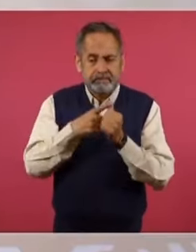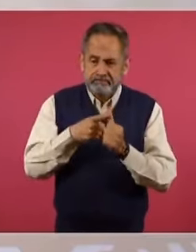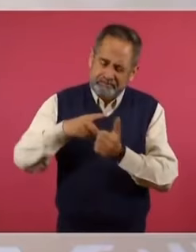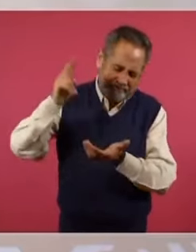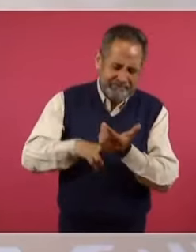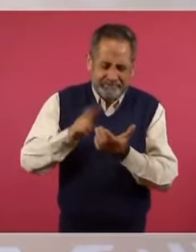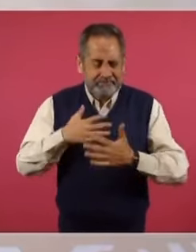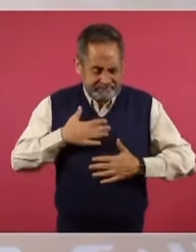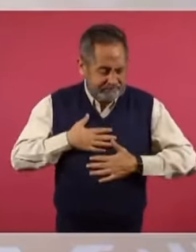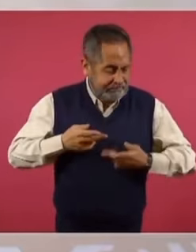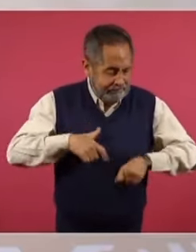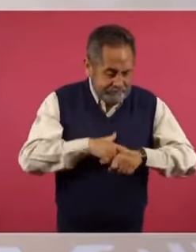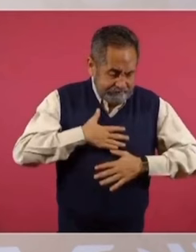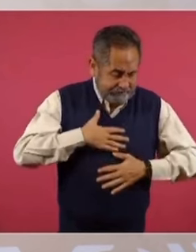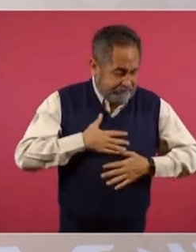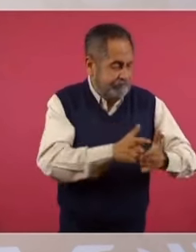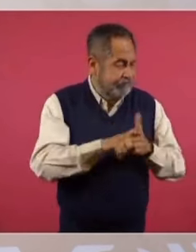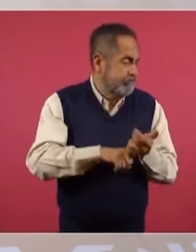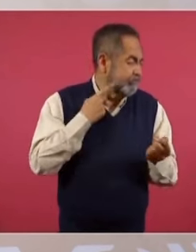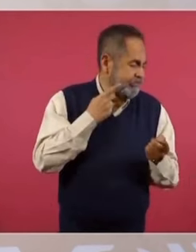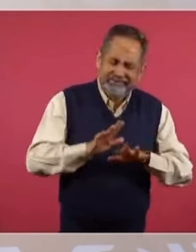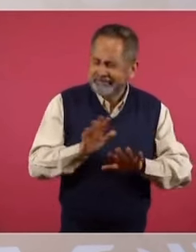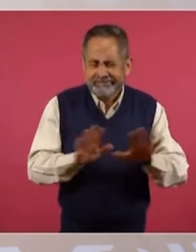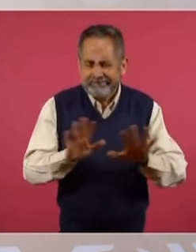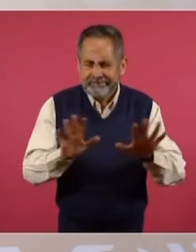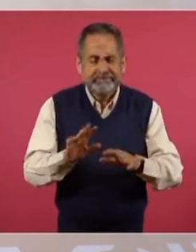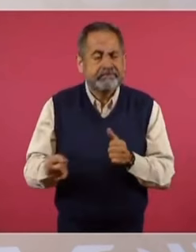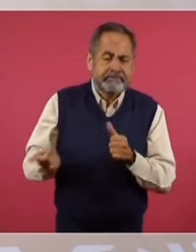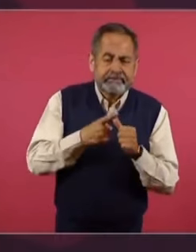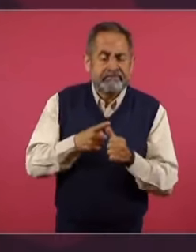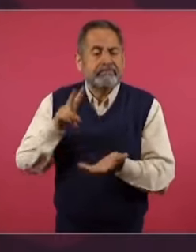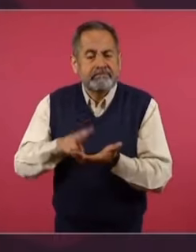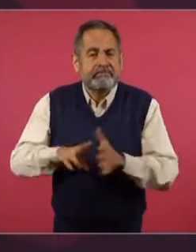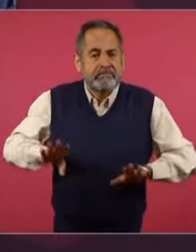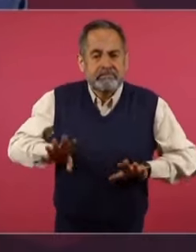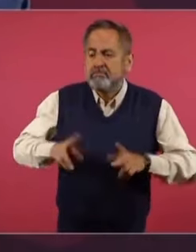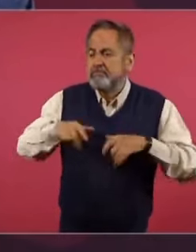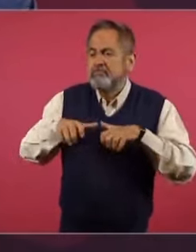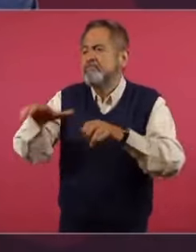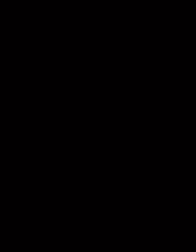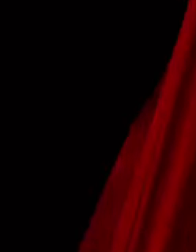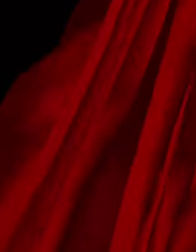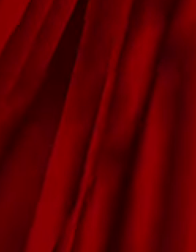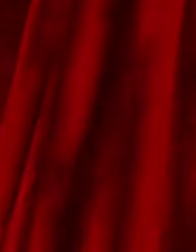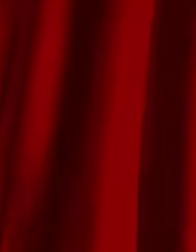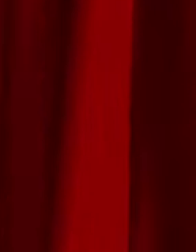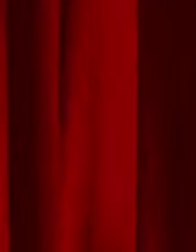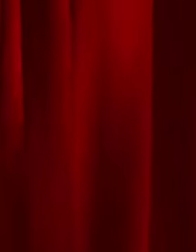interés personal, del interés partidista, el interés del pueblo y el interés de la nación.